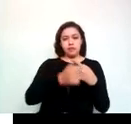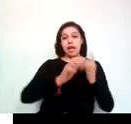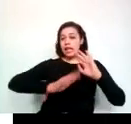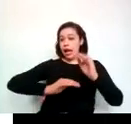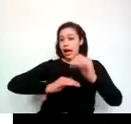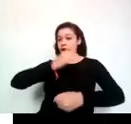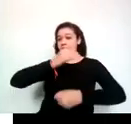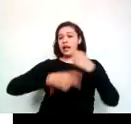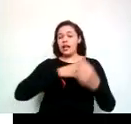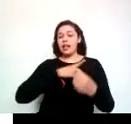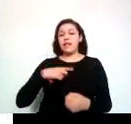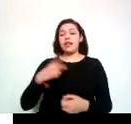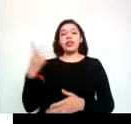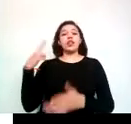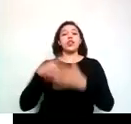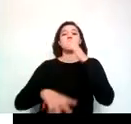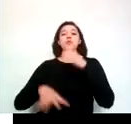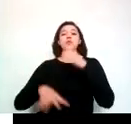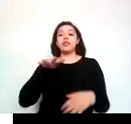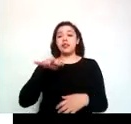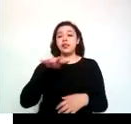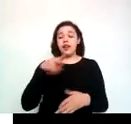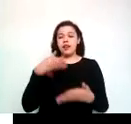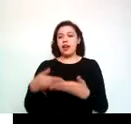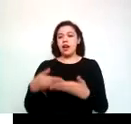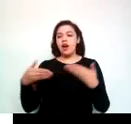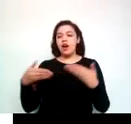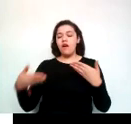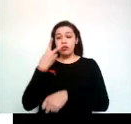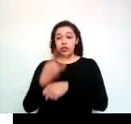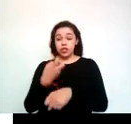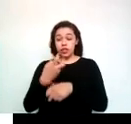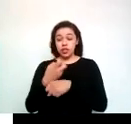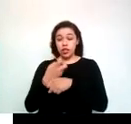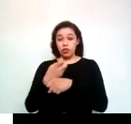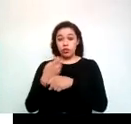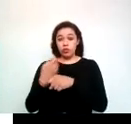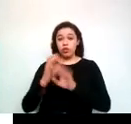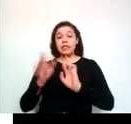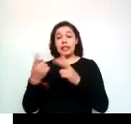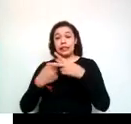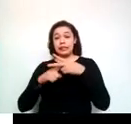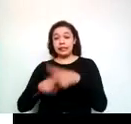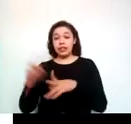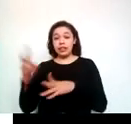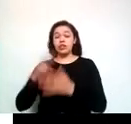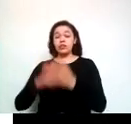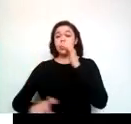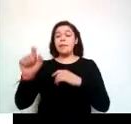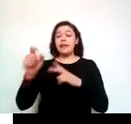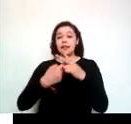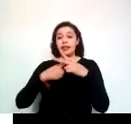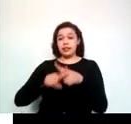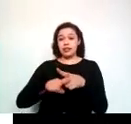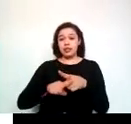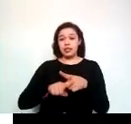en el 2019 y ahora estamos en una segunda fase que debió haber empezado a implementarse en el 2020, también el 23 de